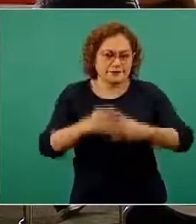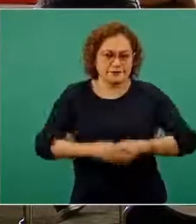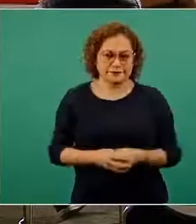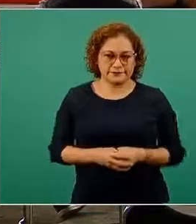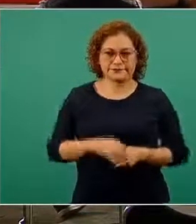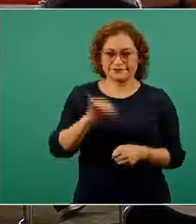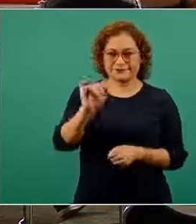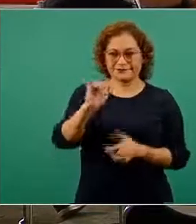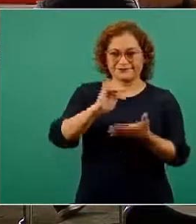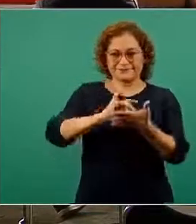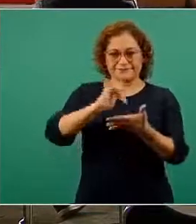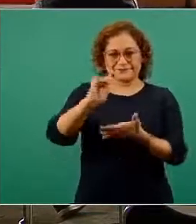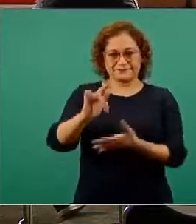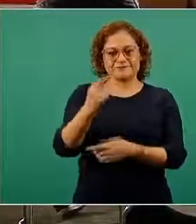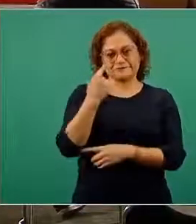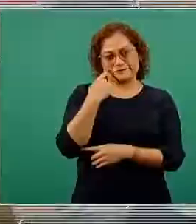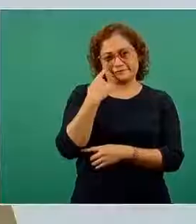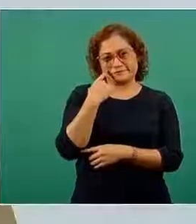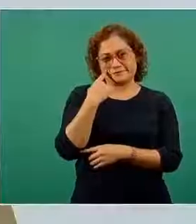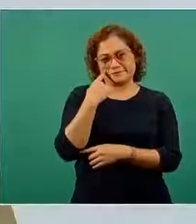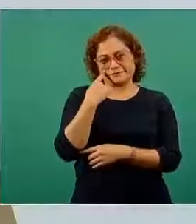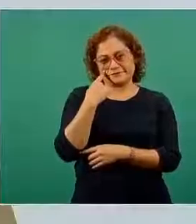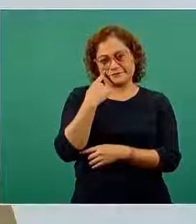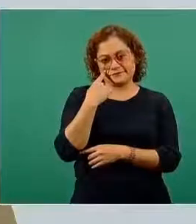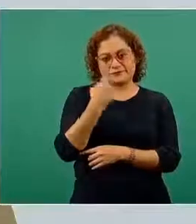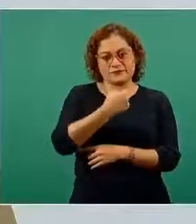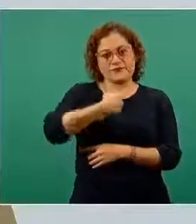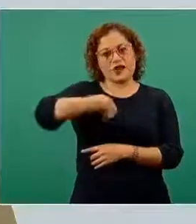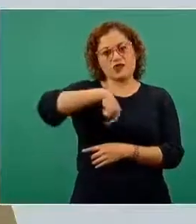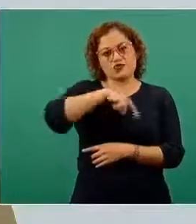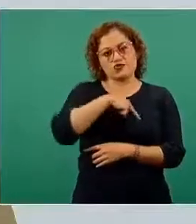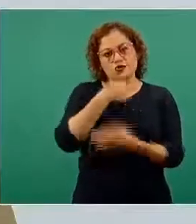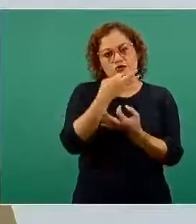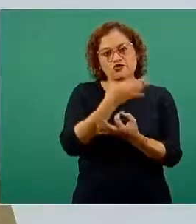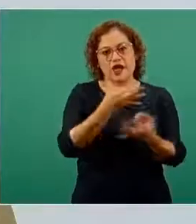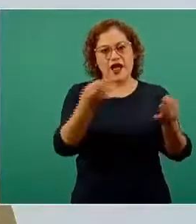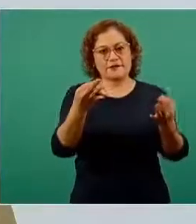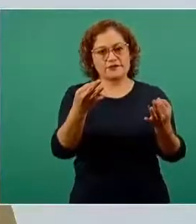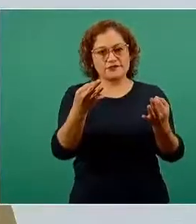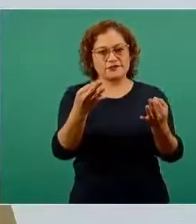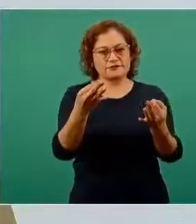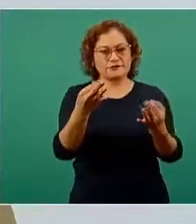Creo que el primer mensaje que nos gustaría decir es,